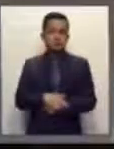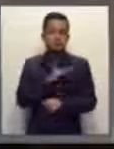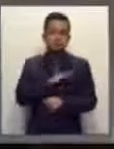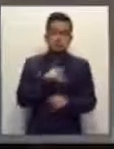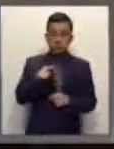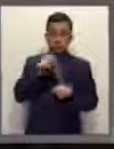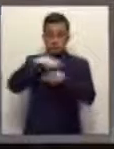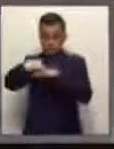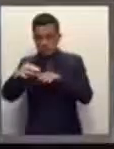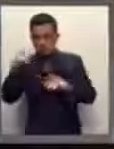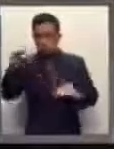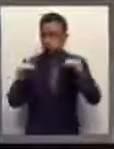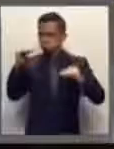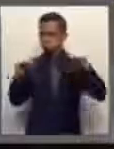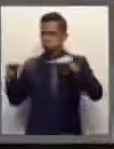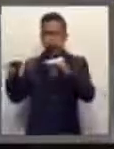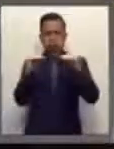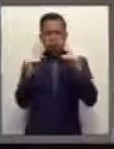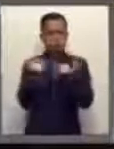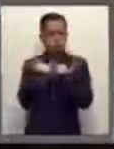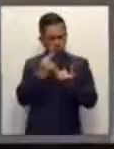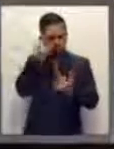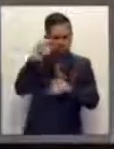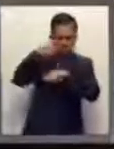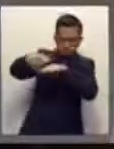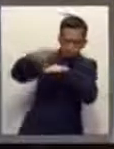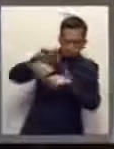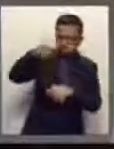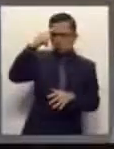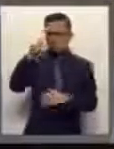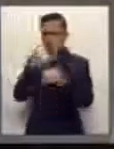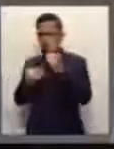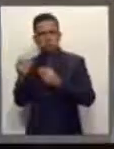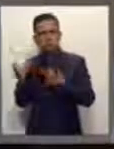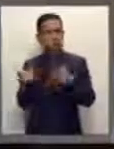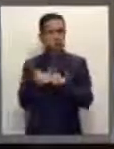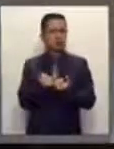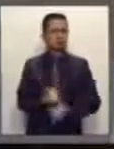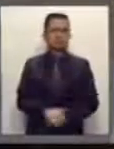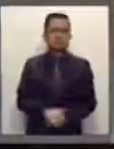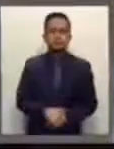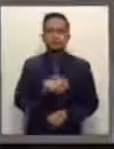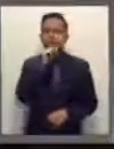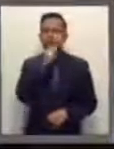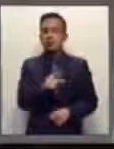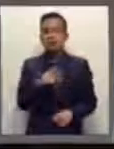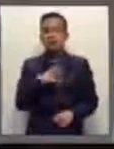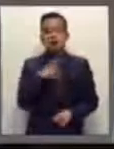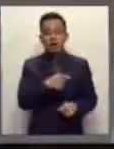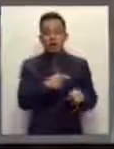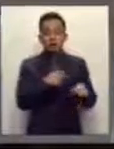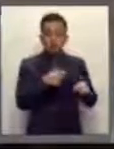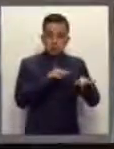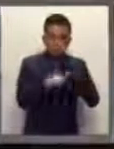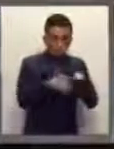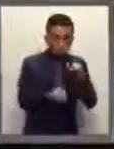mercado de semillas y a la agricultura y a la alimentación en su conjunto. Segundo, creará nuevas fuentes de empleo